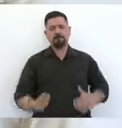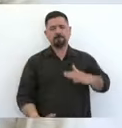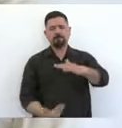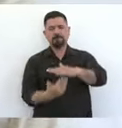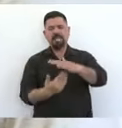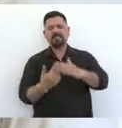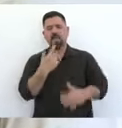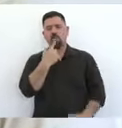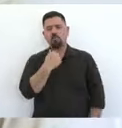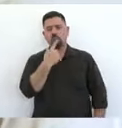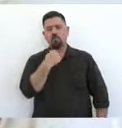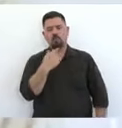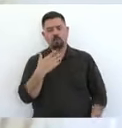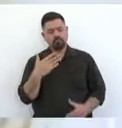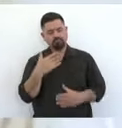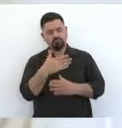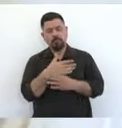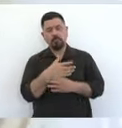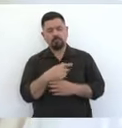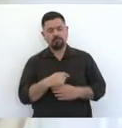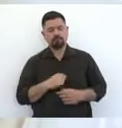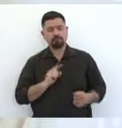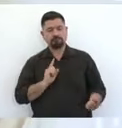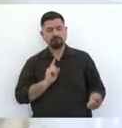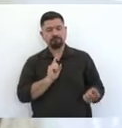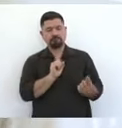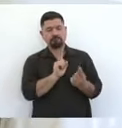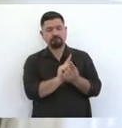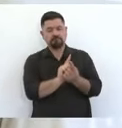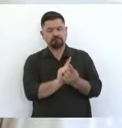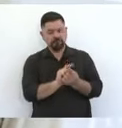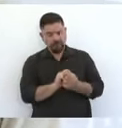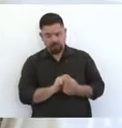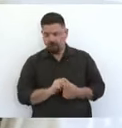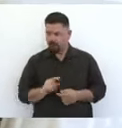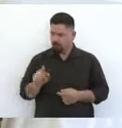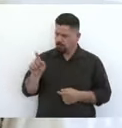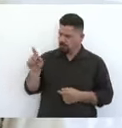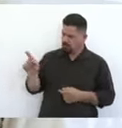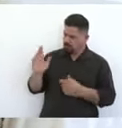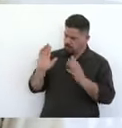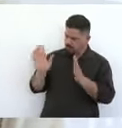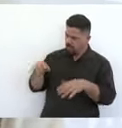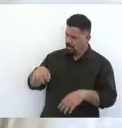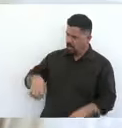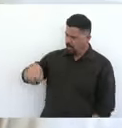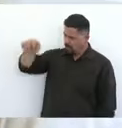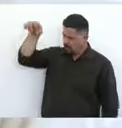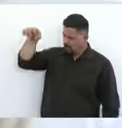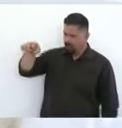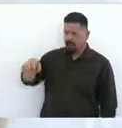recordé que una vez me dijeron, es que usted ya está muy grande. Sí, le digo, no...